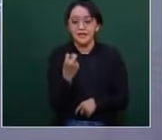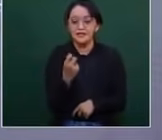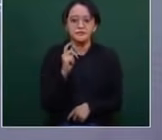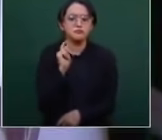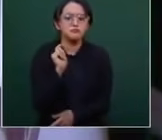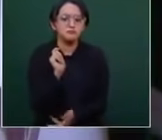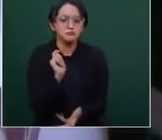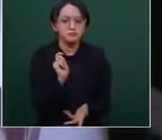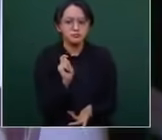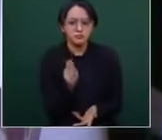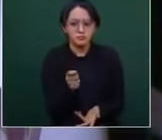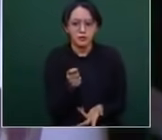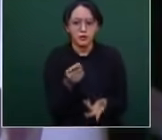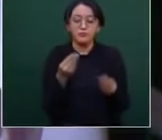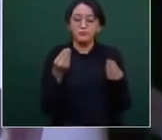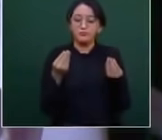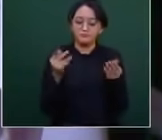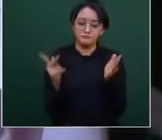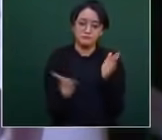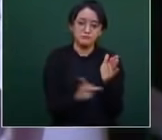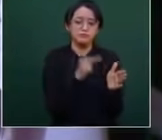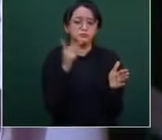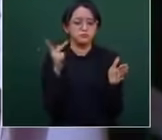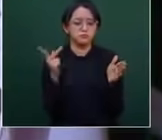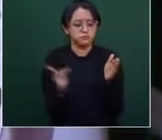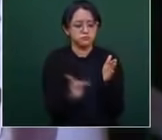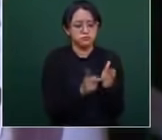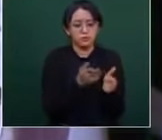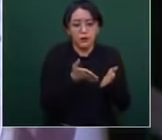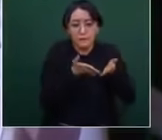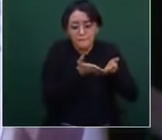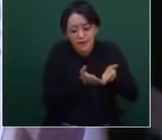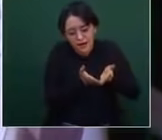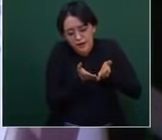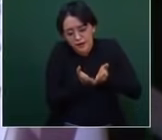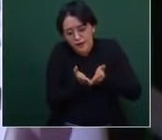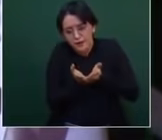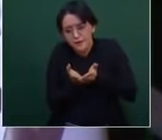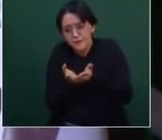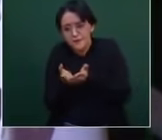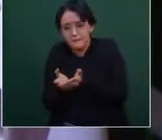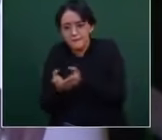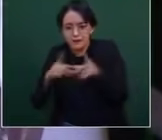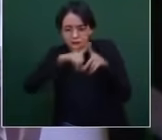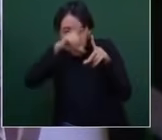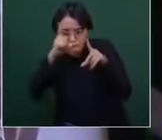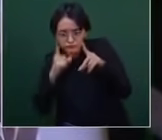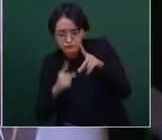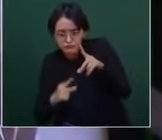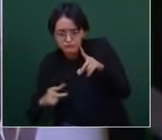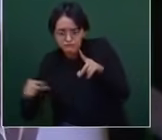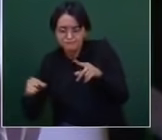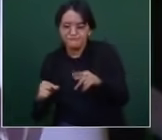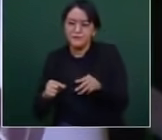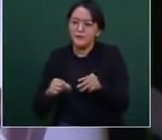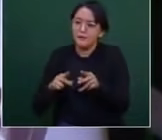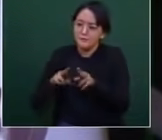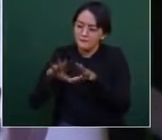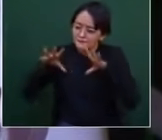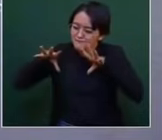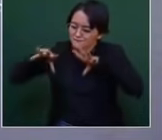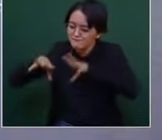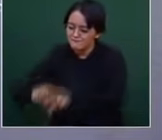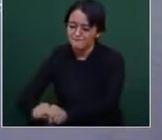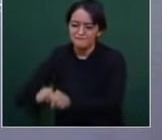a permanentes intentos de desembarcos militares y a tomas y bloqueos de puertos,